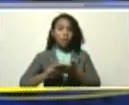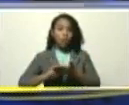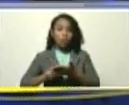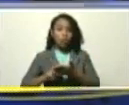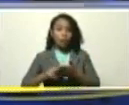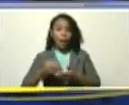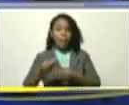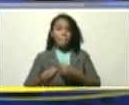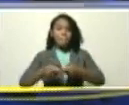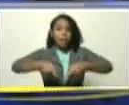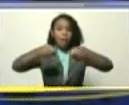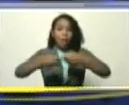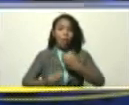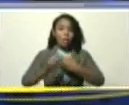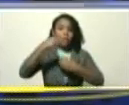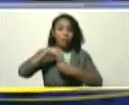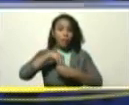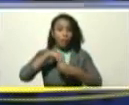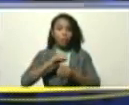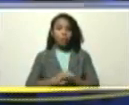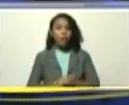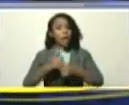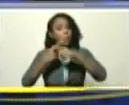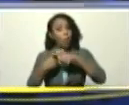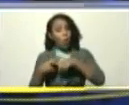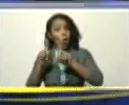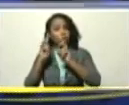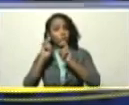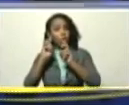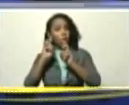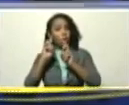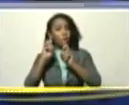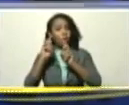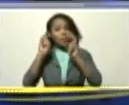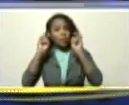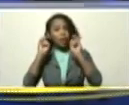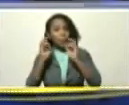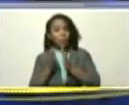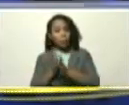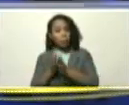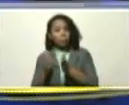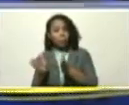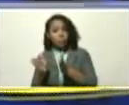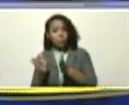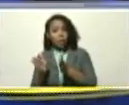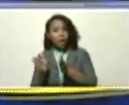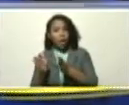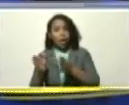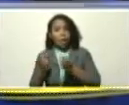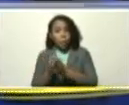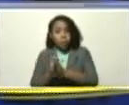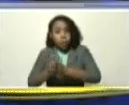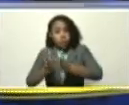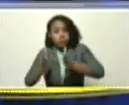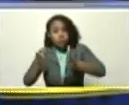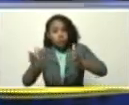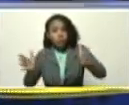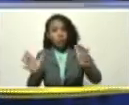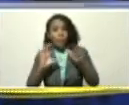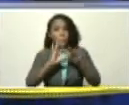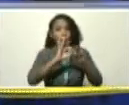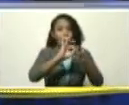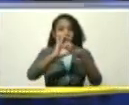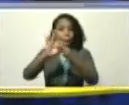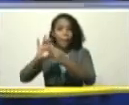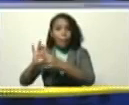mercado interno, y por otro lado va la ampliación de todos los lazos económicos y comerciales con Rusia